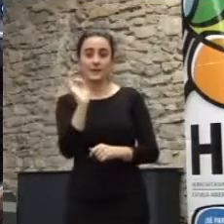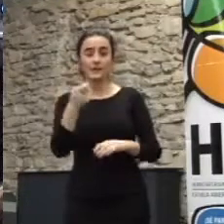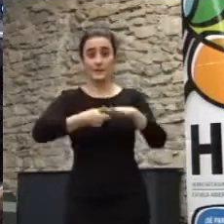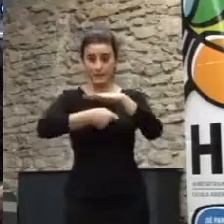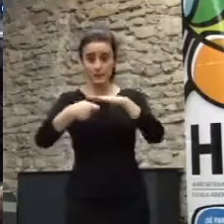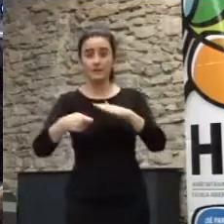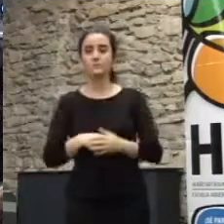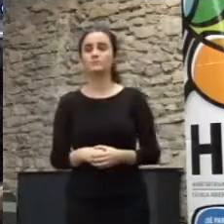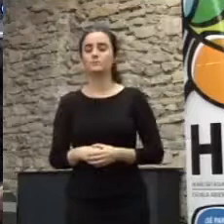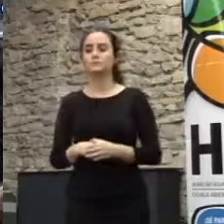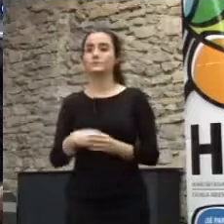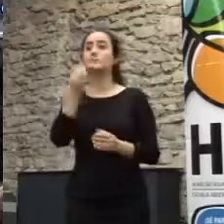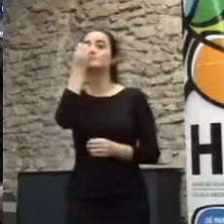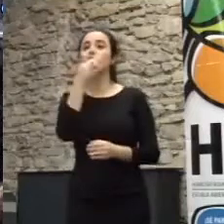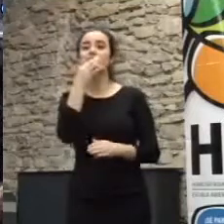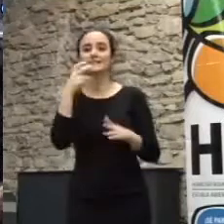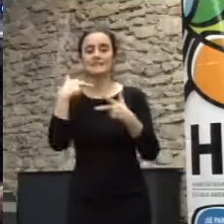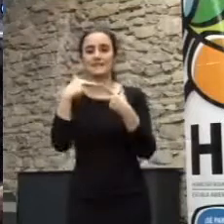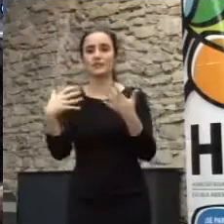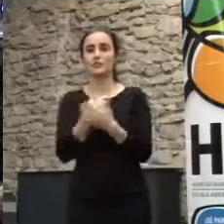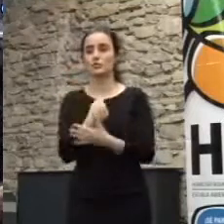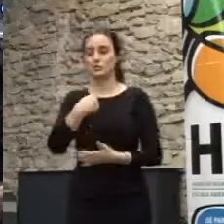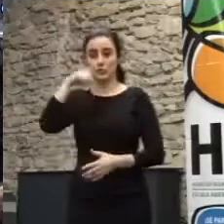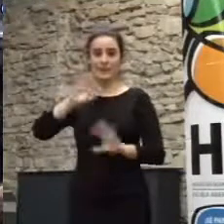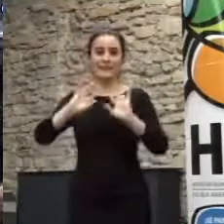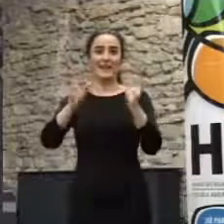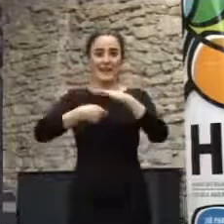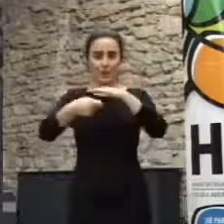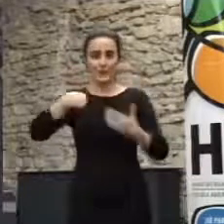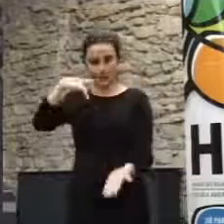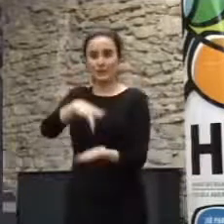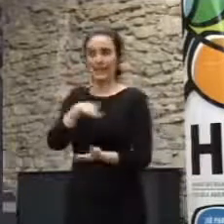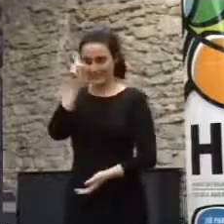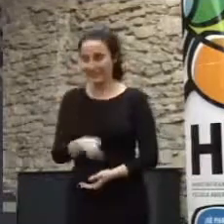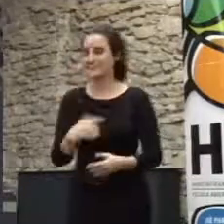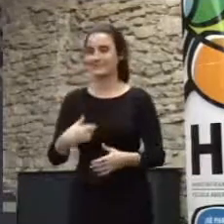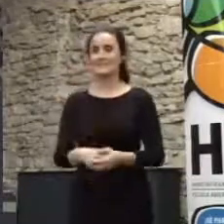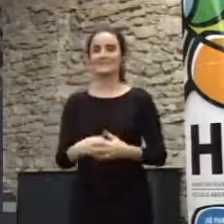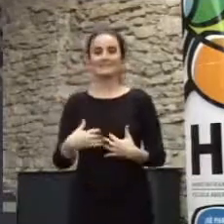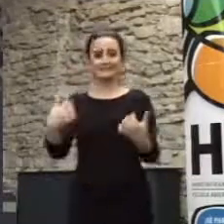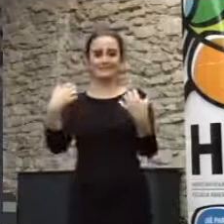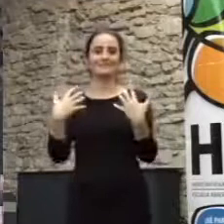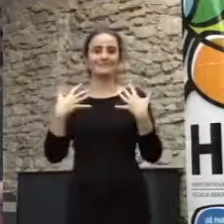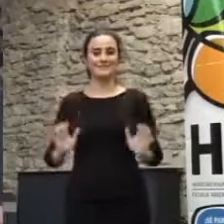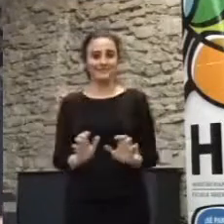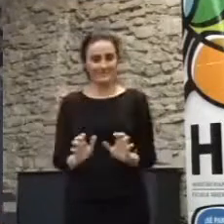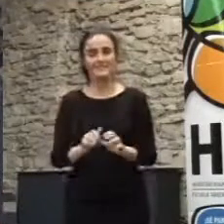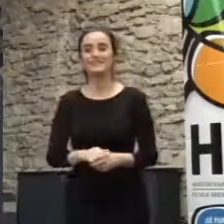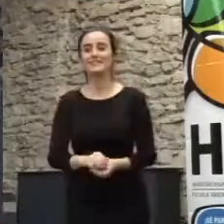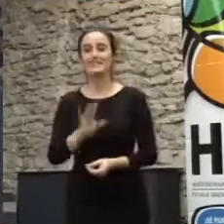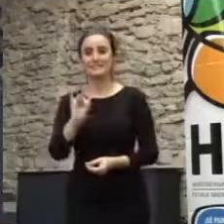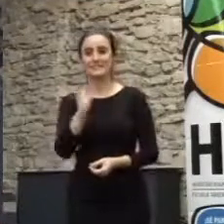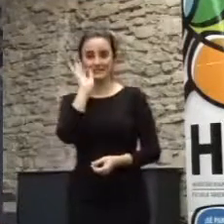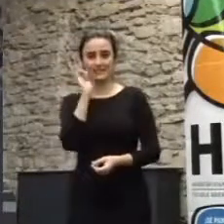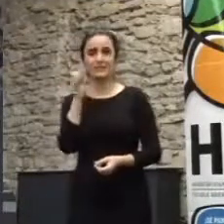Bai. Bueno, arratsaldeon denei. Yo también he pasado por Radio Vitoria ya desde los 8 o 9 años. Bueno. Desde Maritxu Berritxu a acabar de